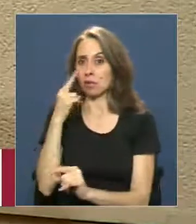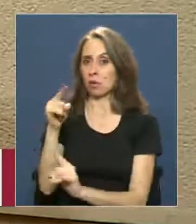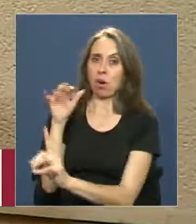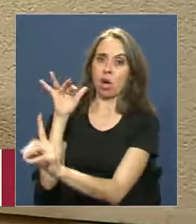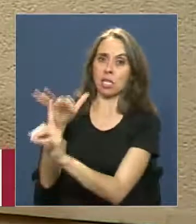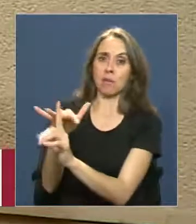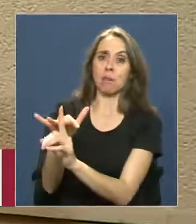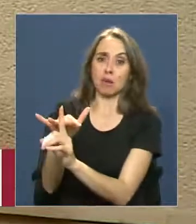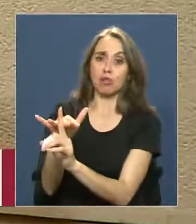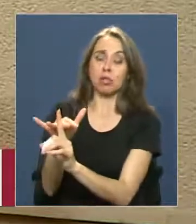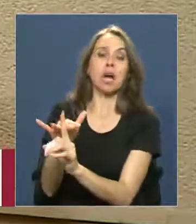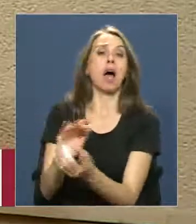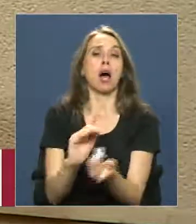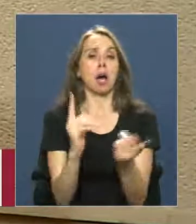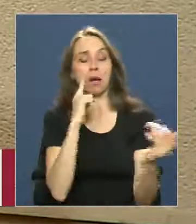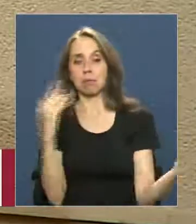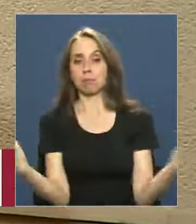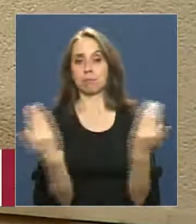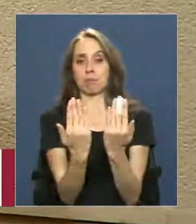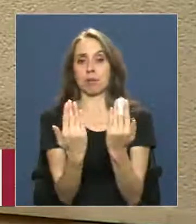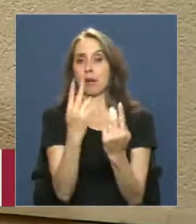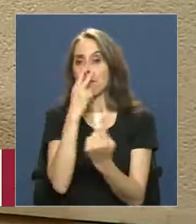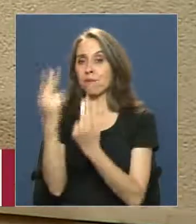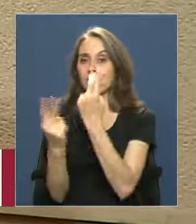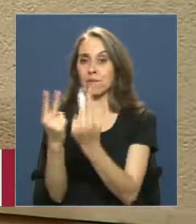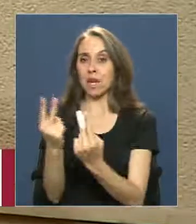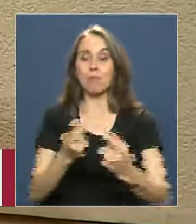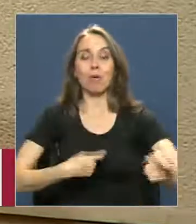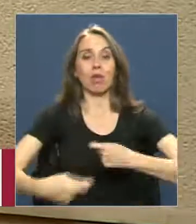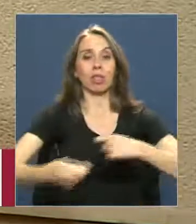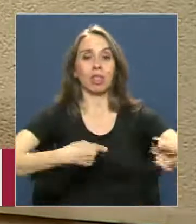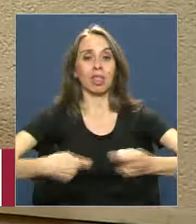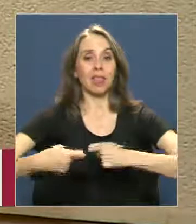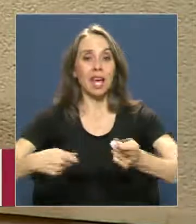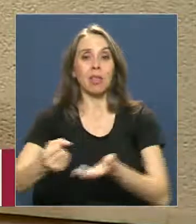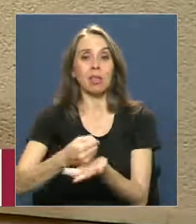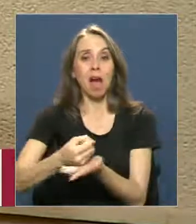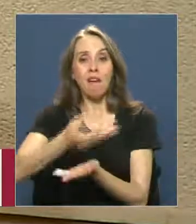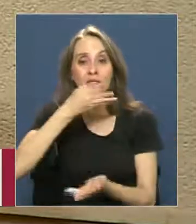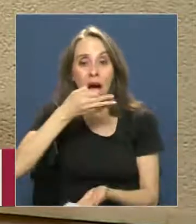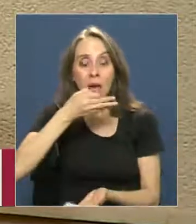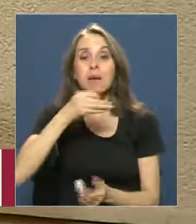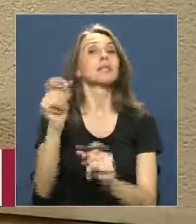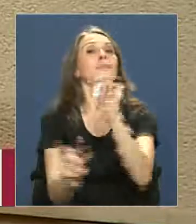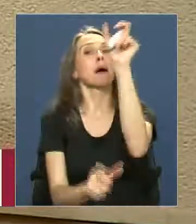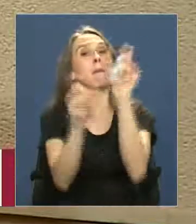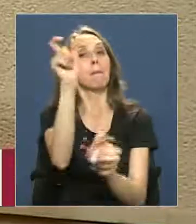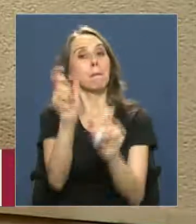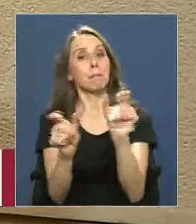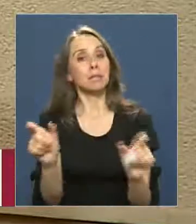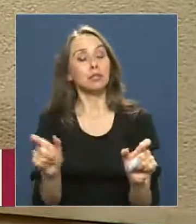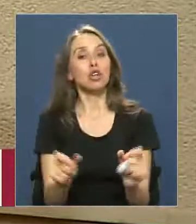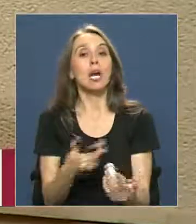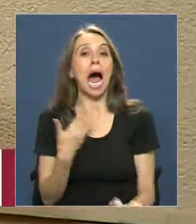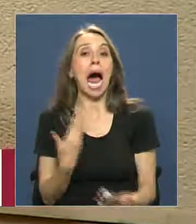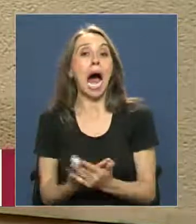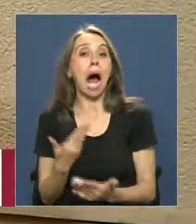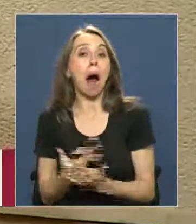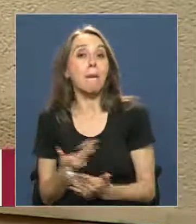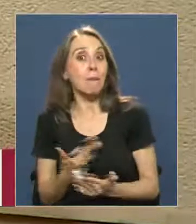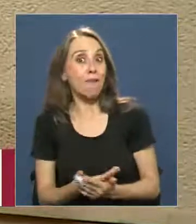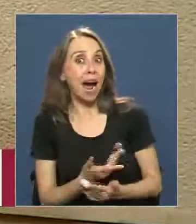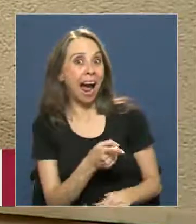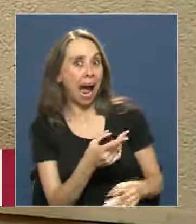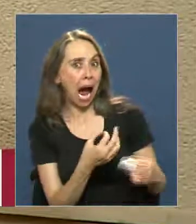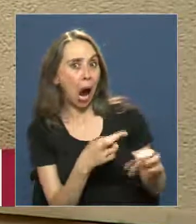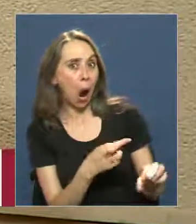conducta y como contraposición, hemos visto también a locales comerciales, farmacias e incluso personas aprovechándose de la